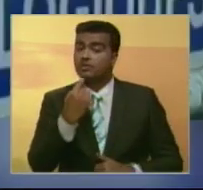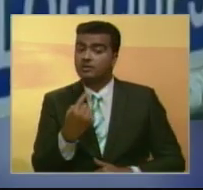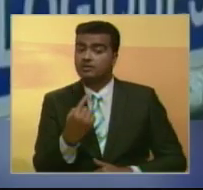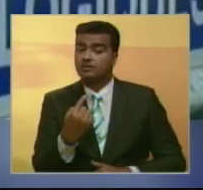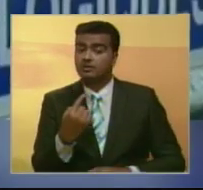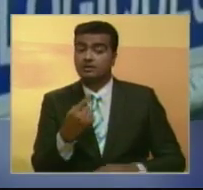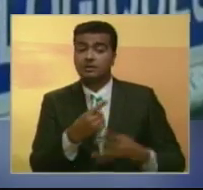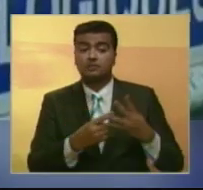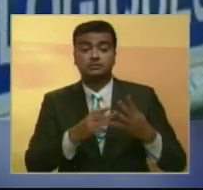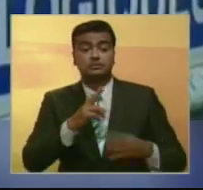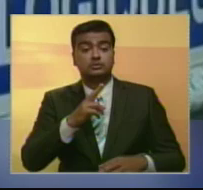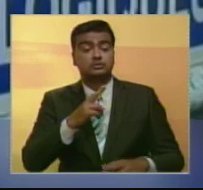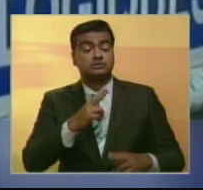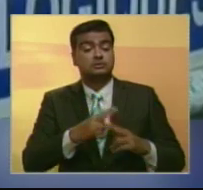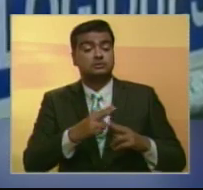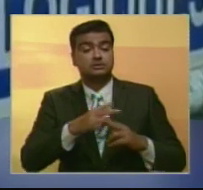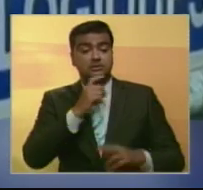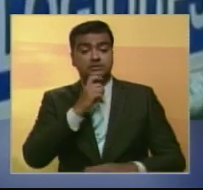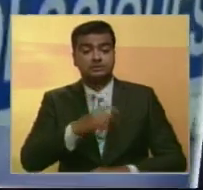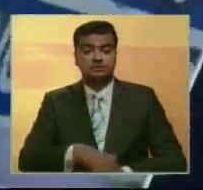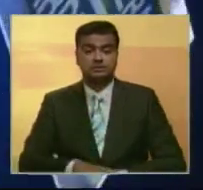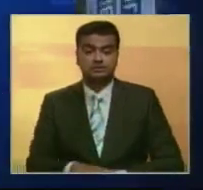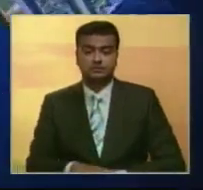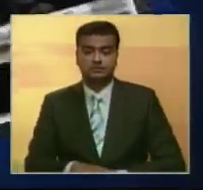hecho como un grave accidente.